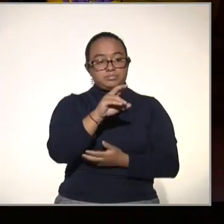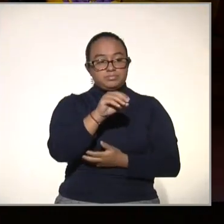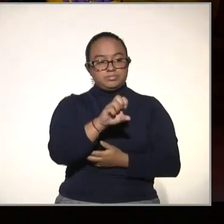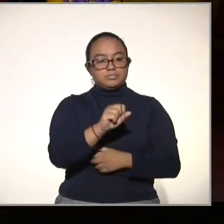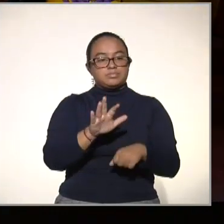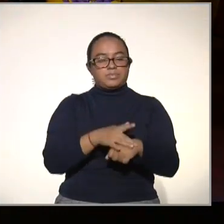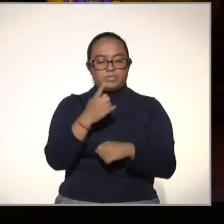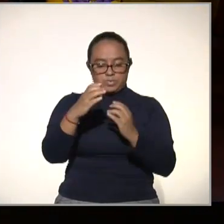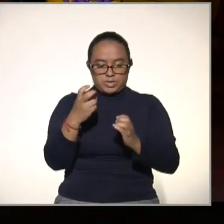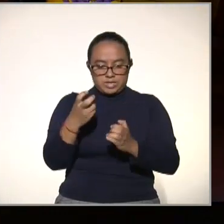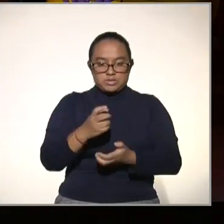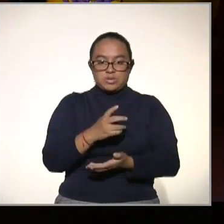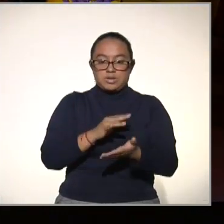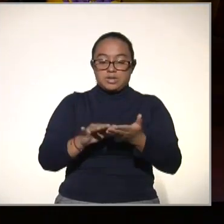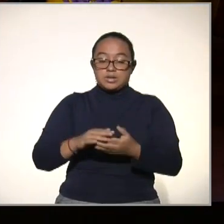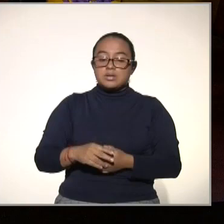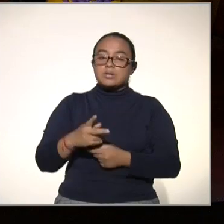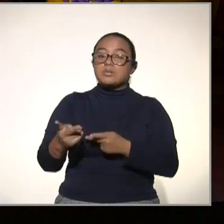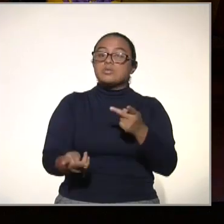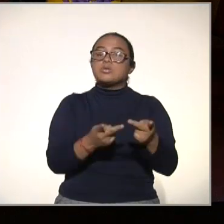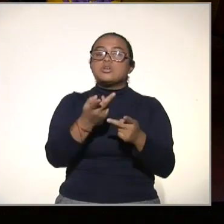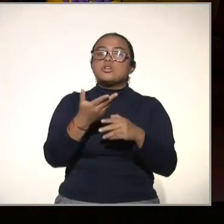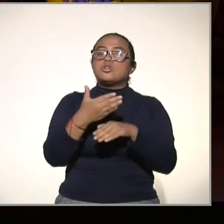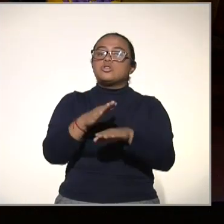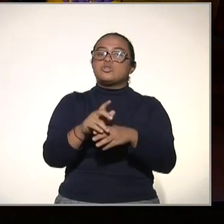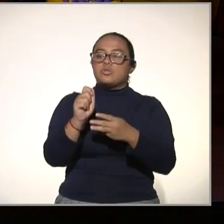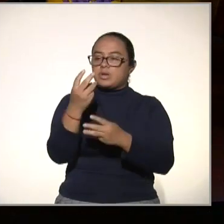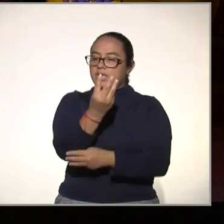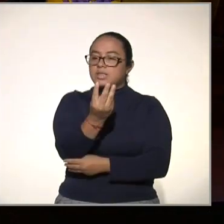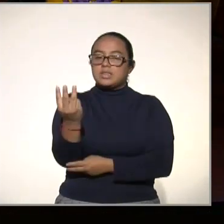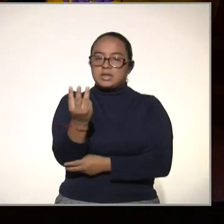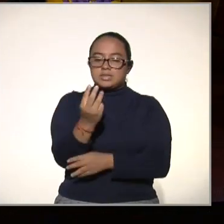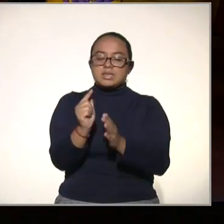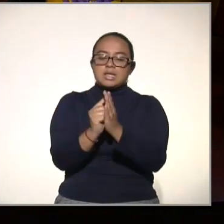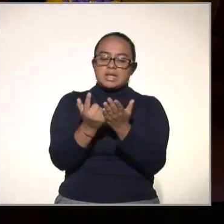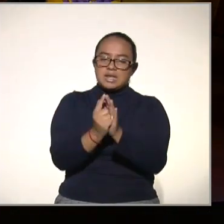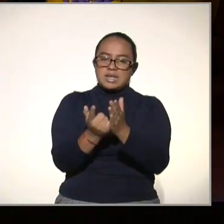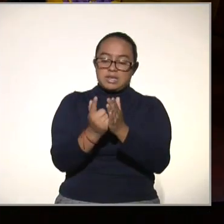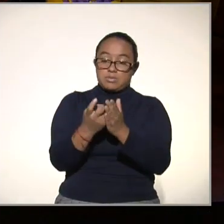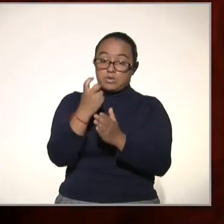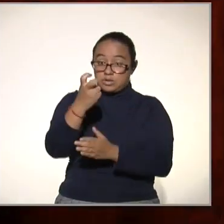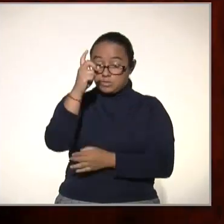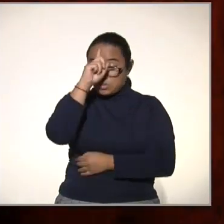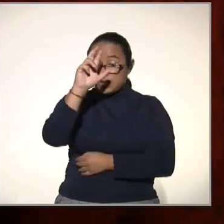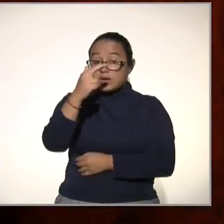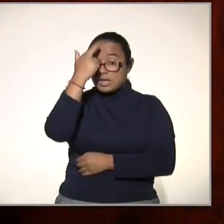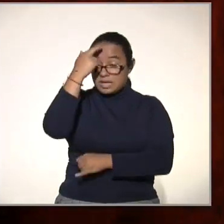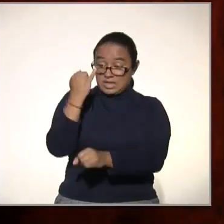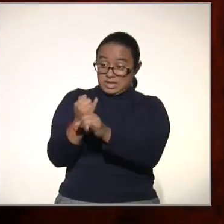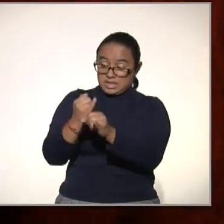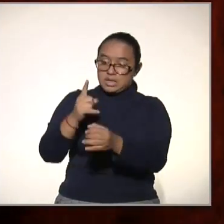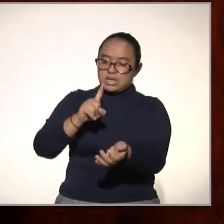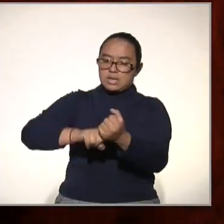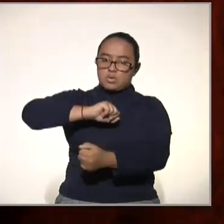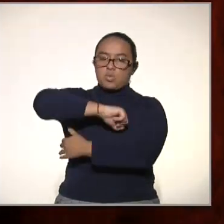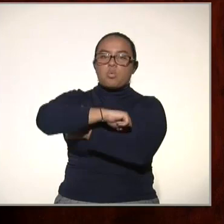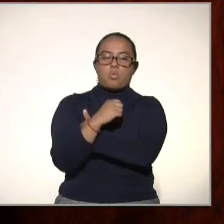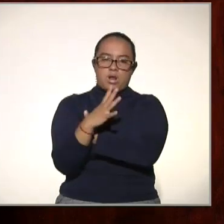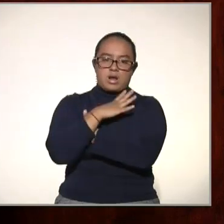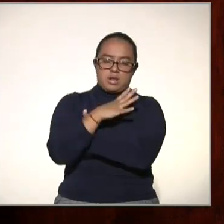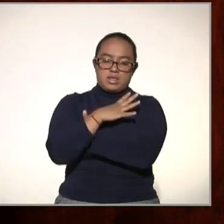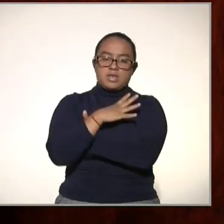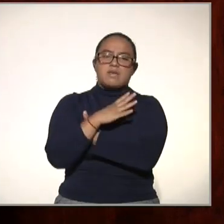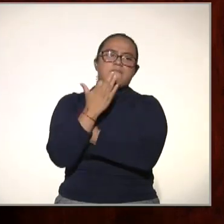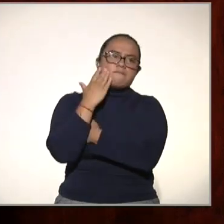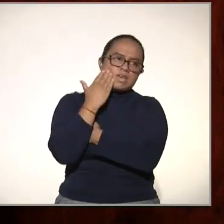la voz de la audiencia. No, de nada, y nos preguntan mucho sobre nuestros 3 panelistas y el libro que Luz nos recomendó. Recuerden que en redes sociales esa información va a estar ahí,